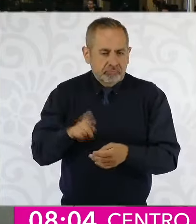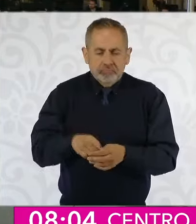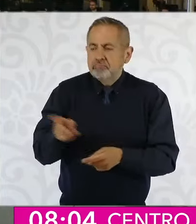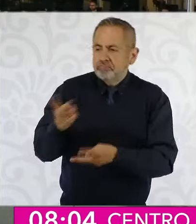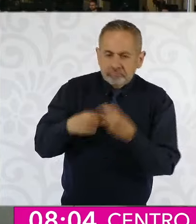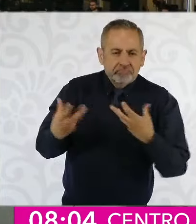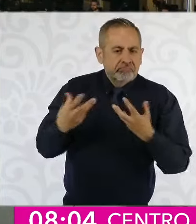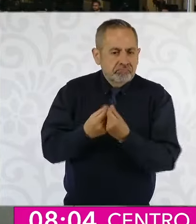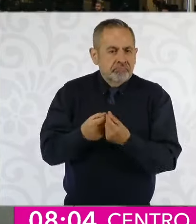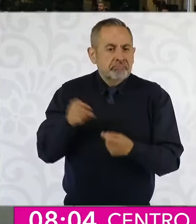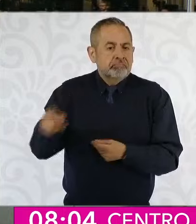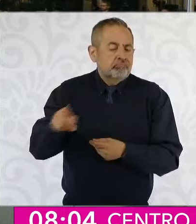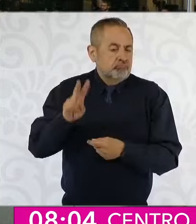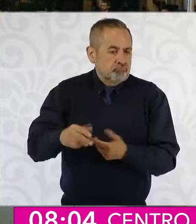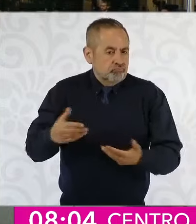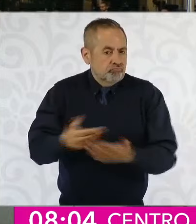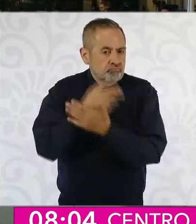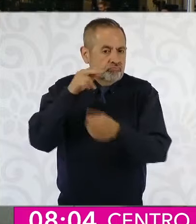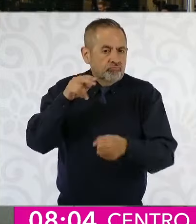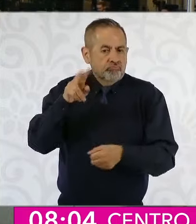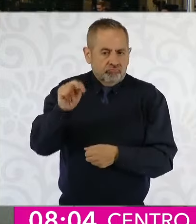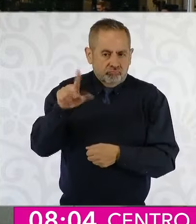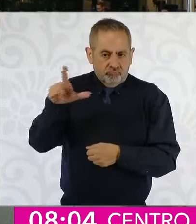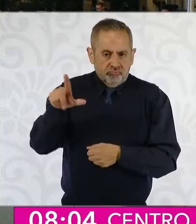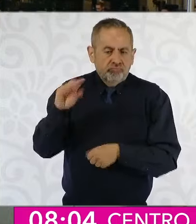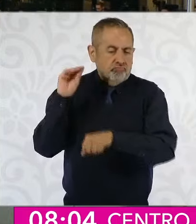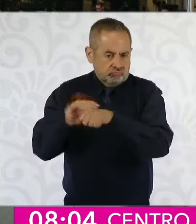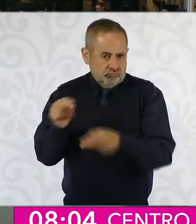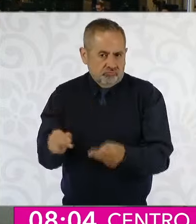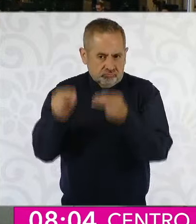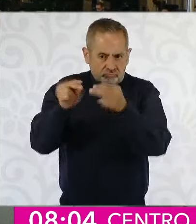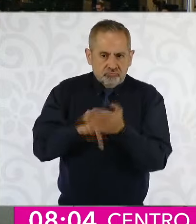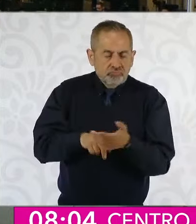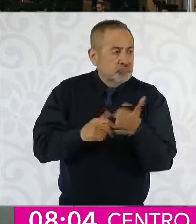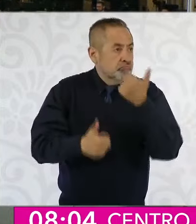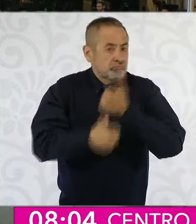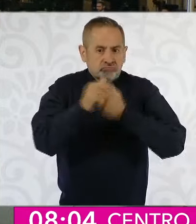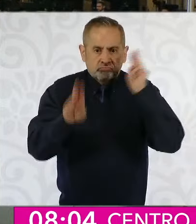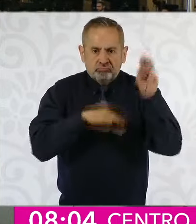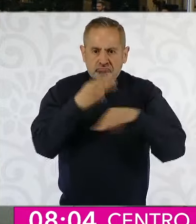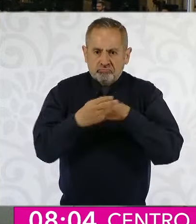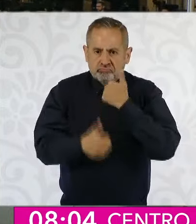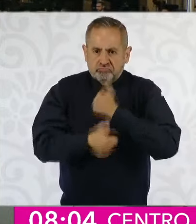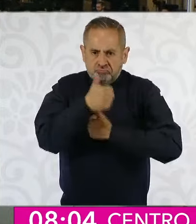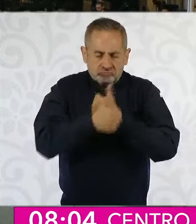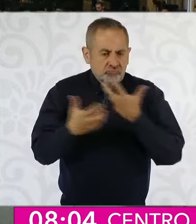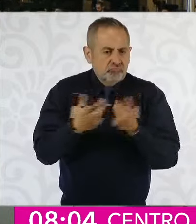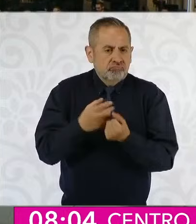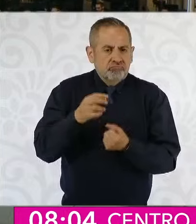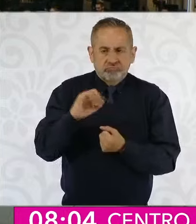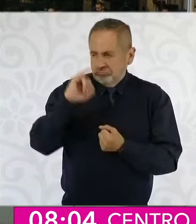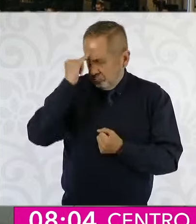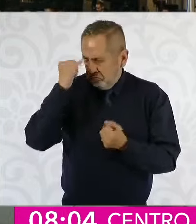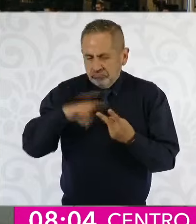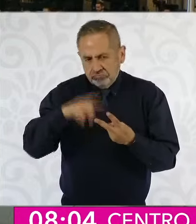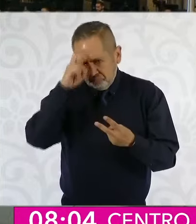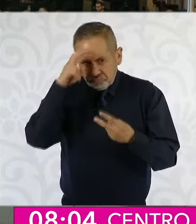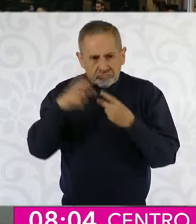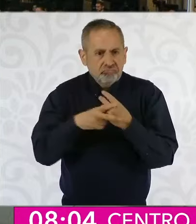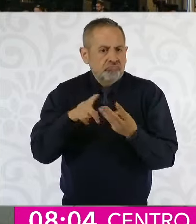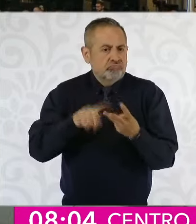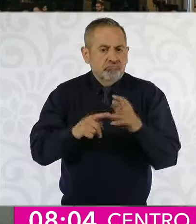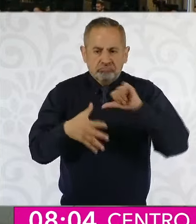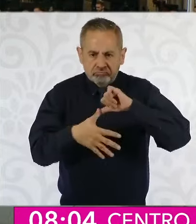nos acompaña desde Nuevo León. Compite con empresas en el mundo, en India, en Europa y desde